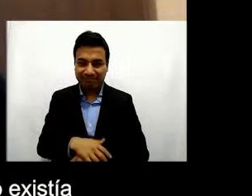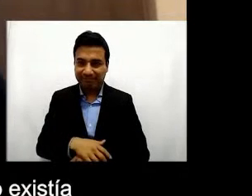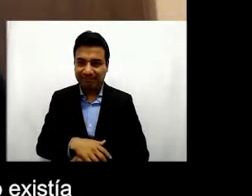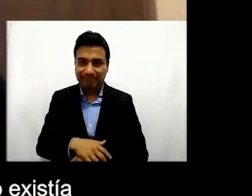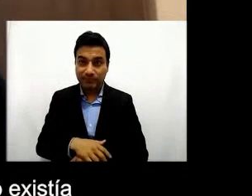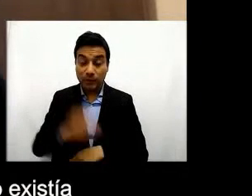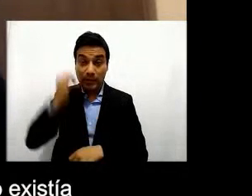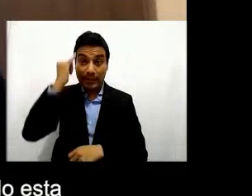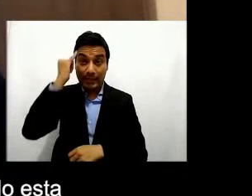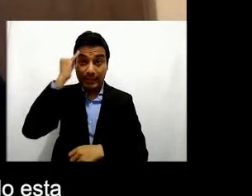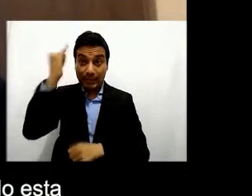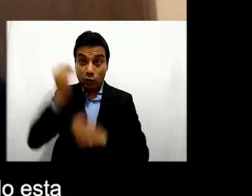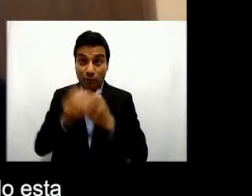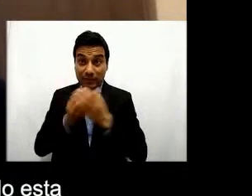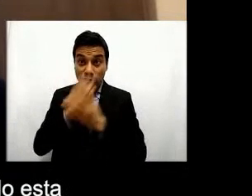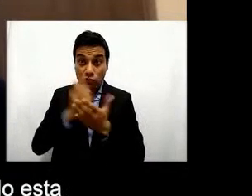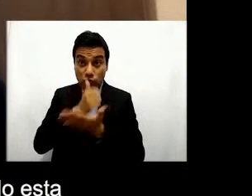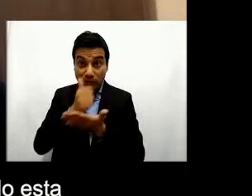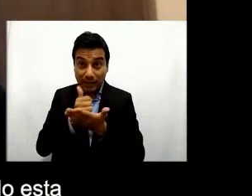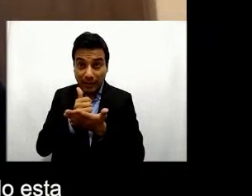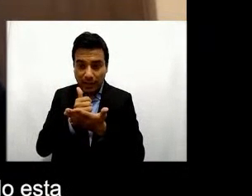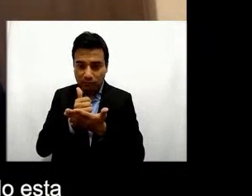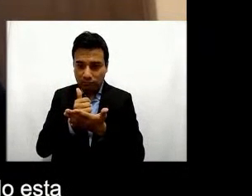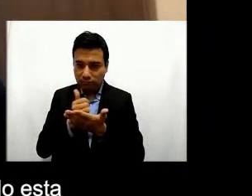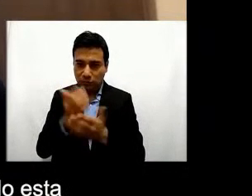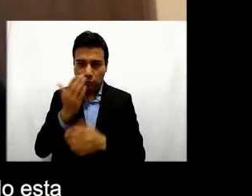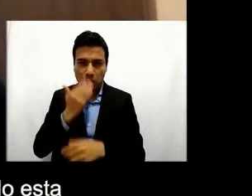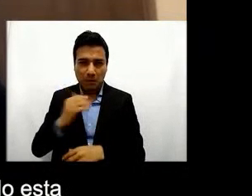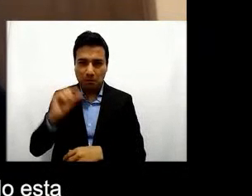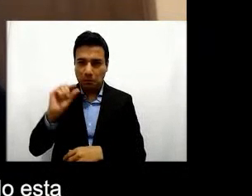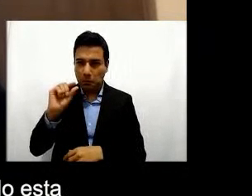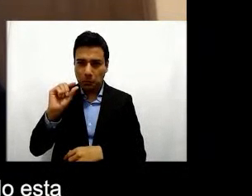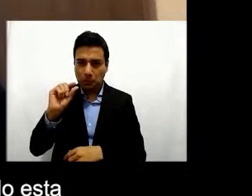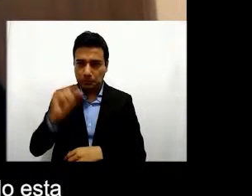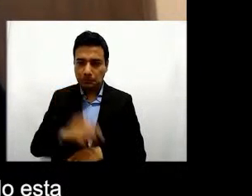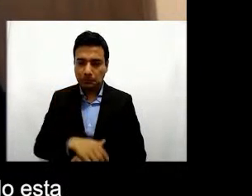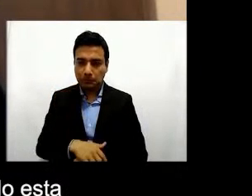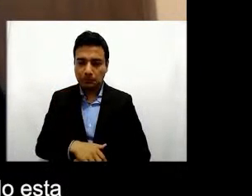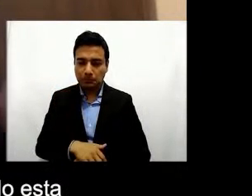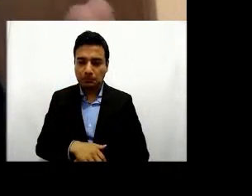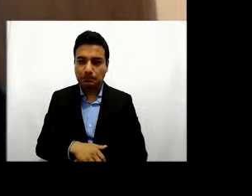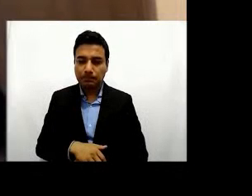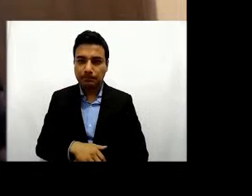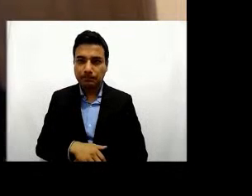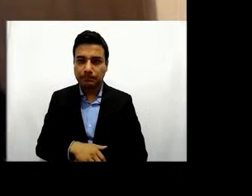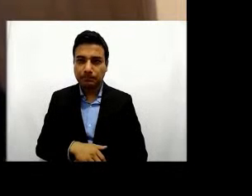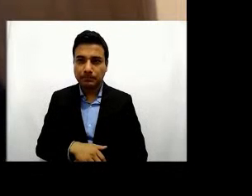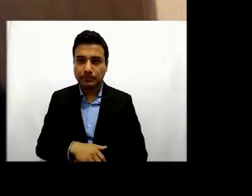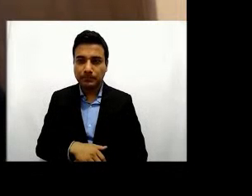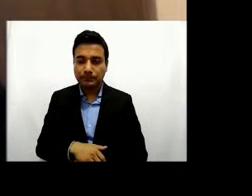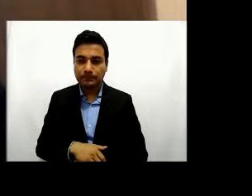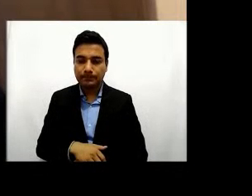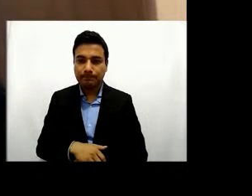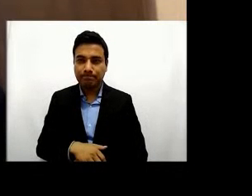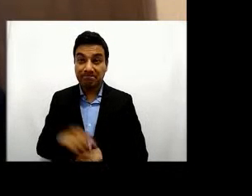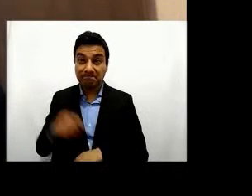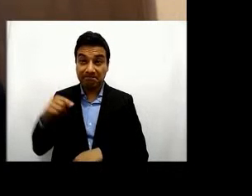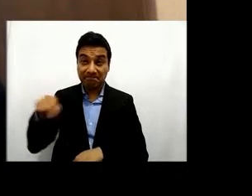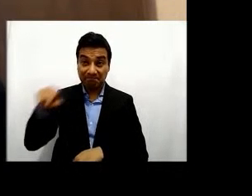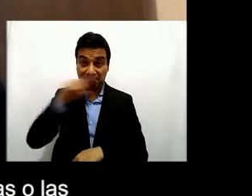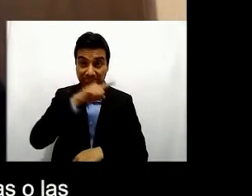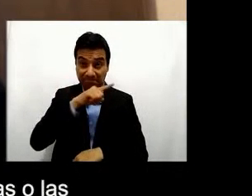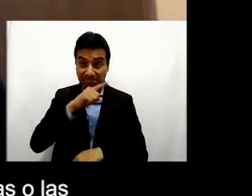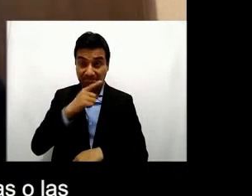innovación ciudadana. Muy pocas iniciativas son las que han demostrado esta posibilidad de reimaginar, repensar,